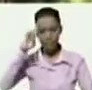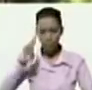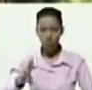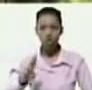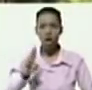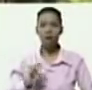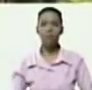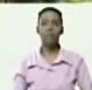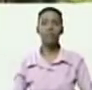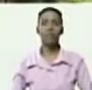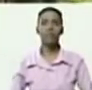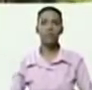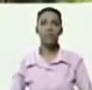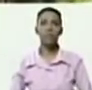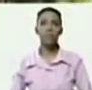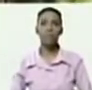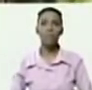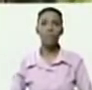de Sucre.